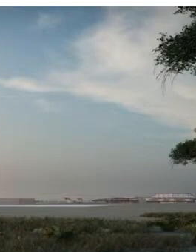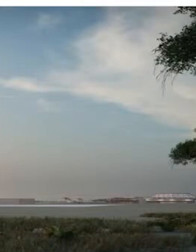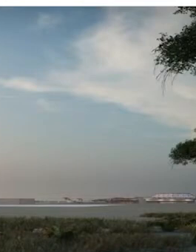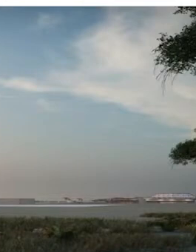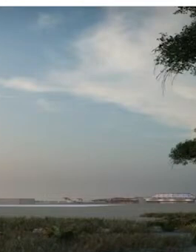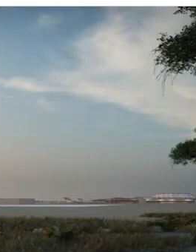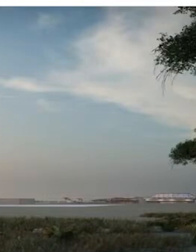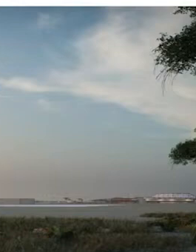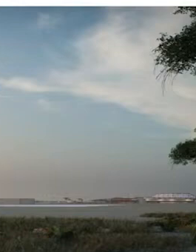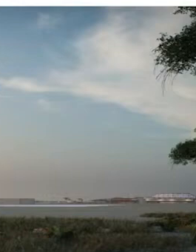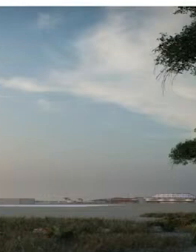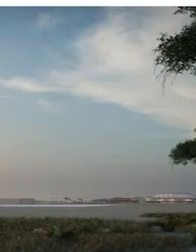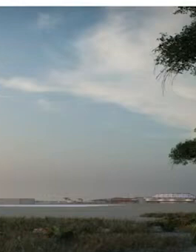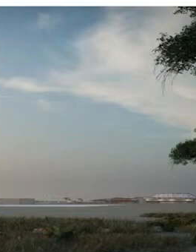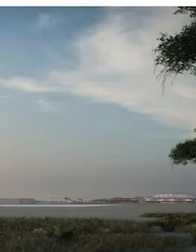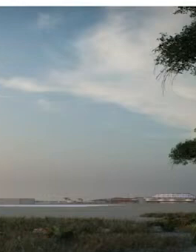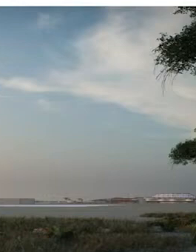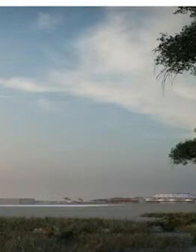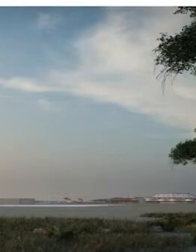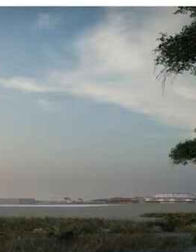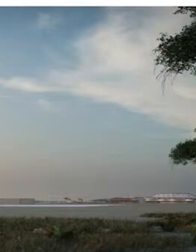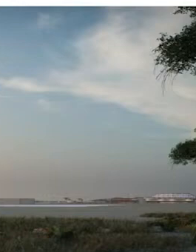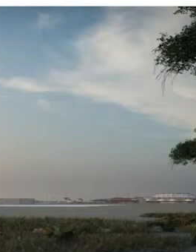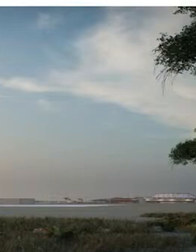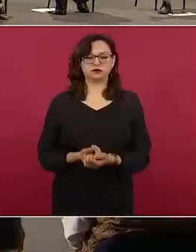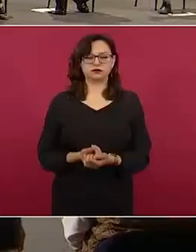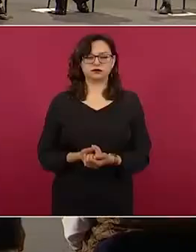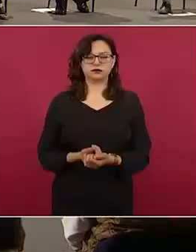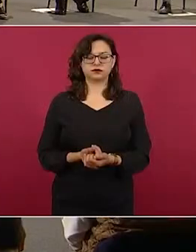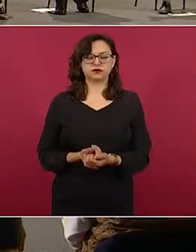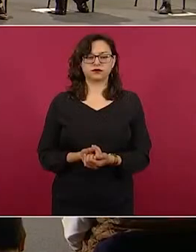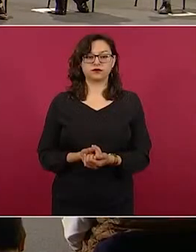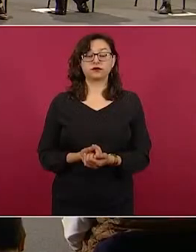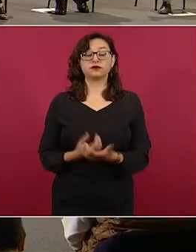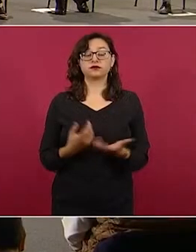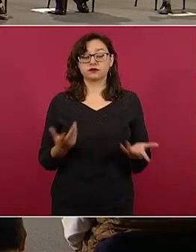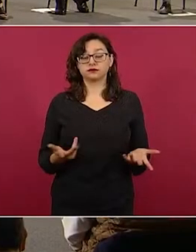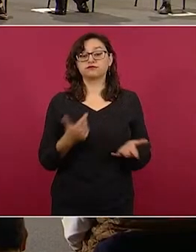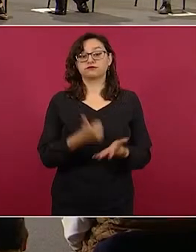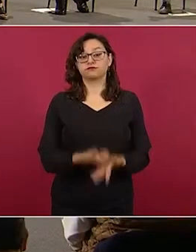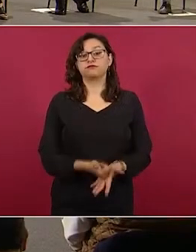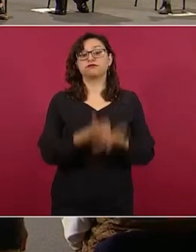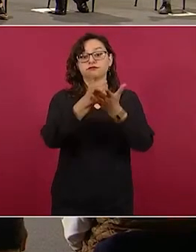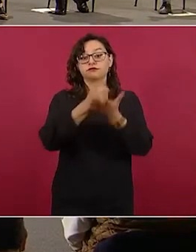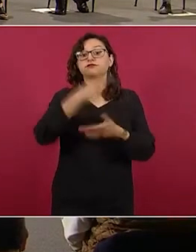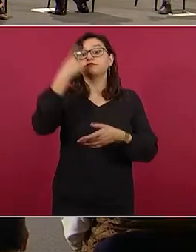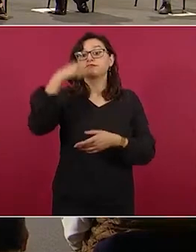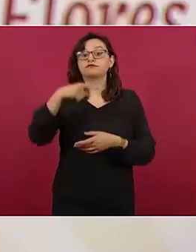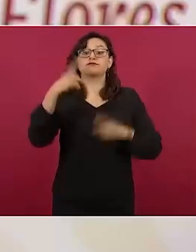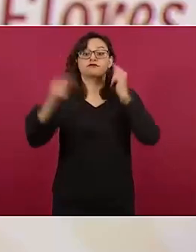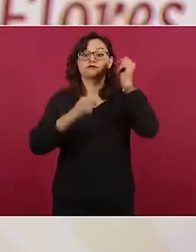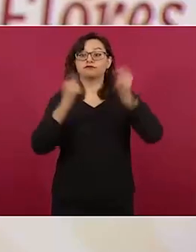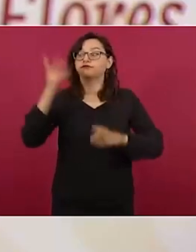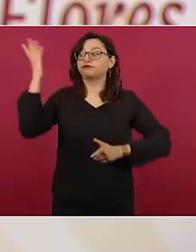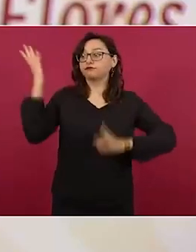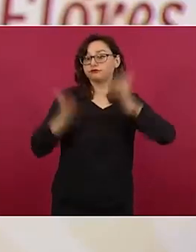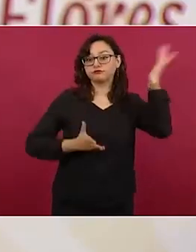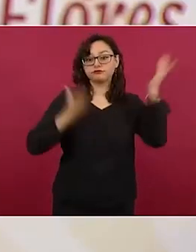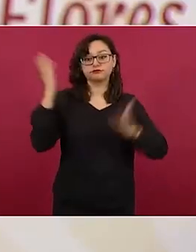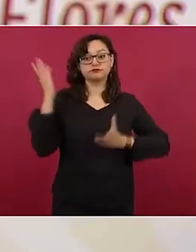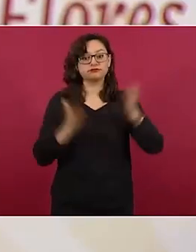Adicionalmente, este aeropuerto va a mejorar la oferta de infraestructura aeroportuaria para diversificar la demanda de pasajeros en la Riviera Maya.